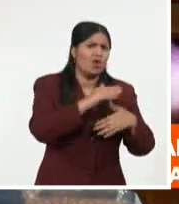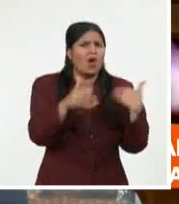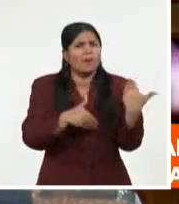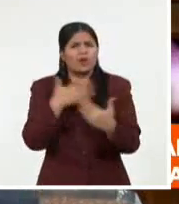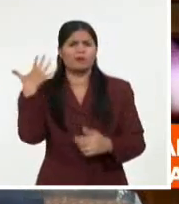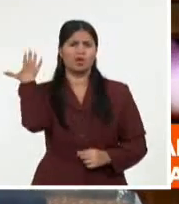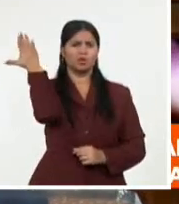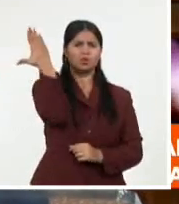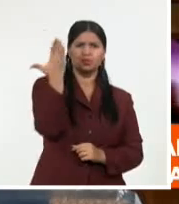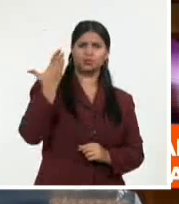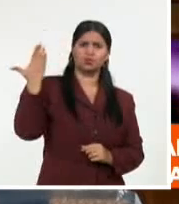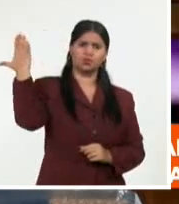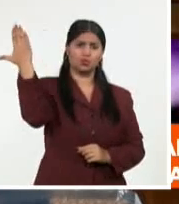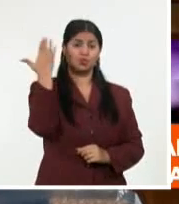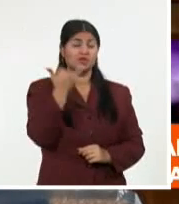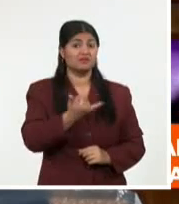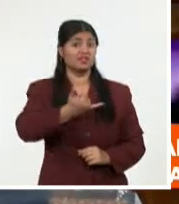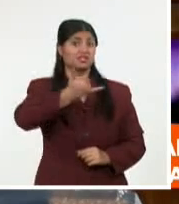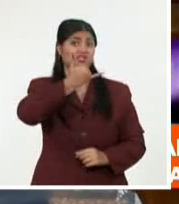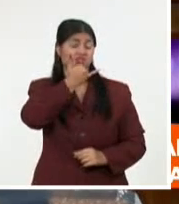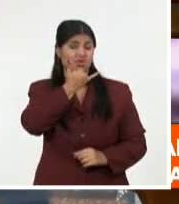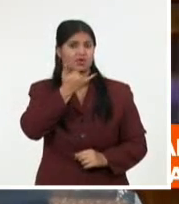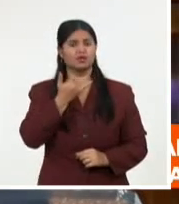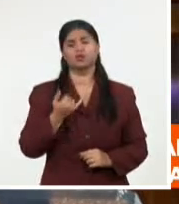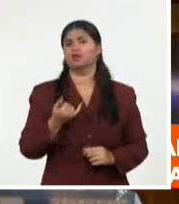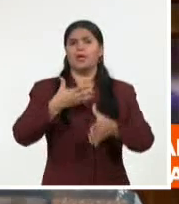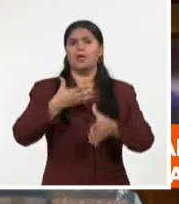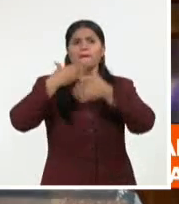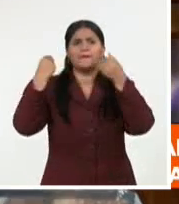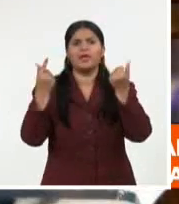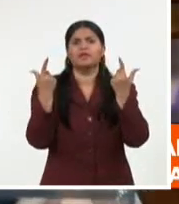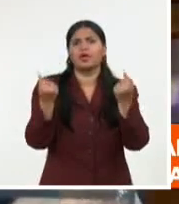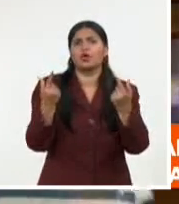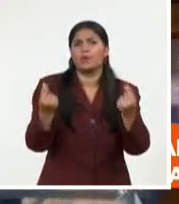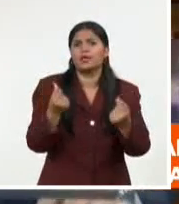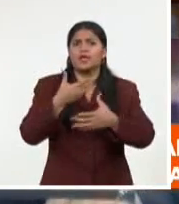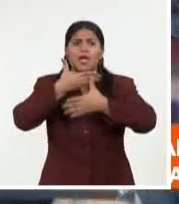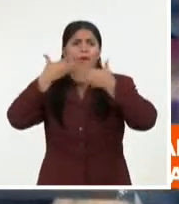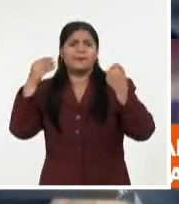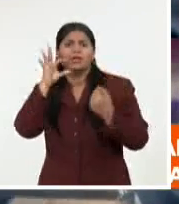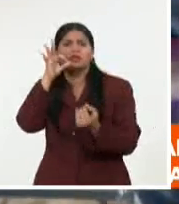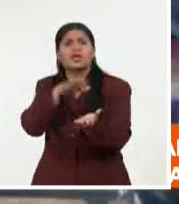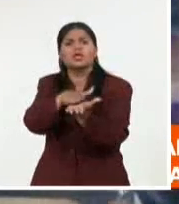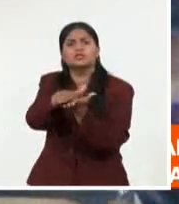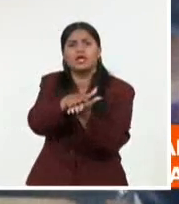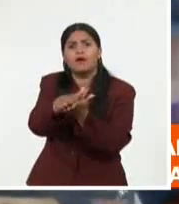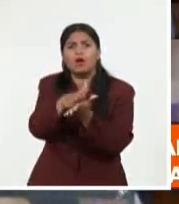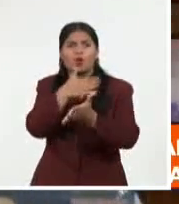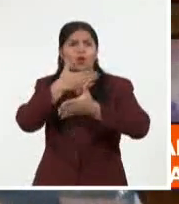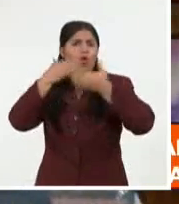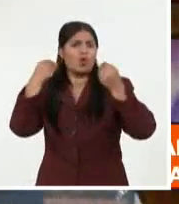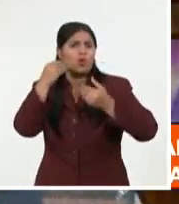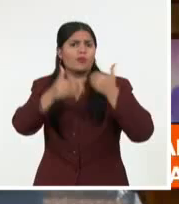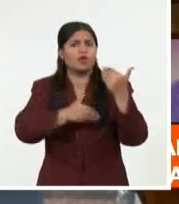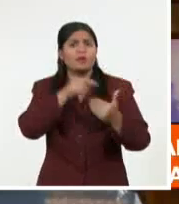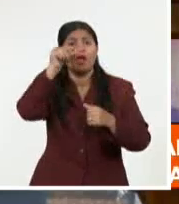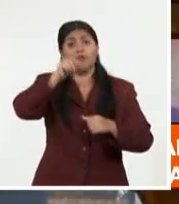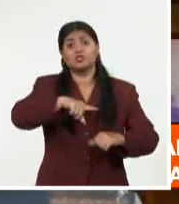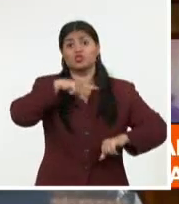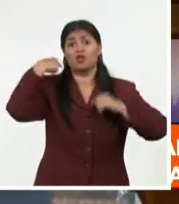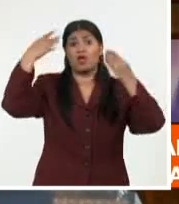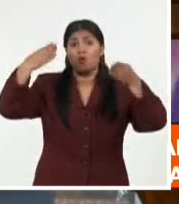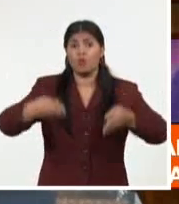accidentes con graves daños humanos, incluidas pérdidas de valiosas vidas y también económicas. En el caso particular de